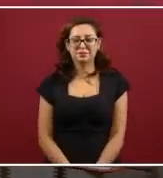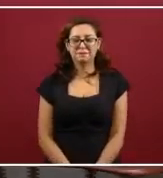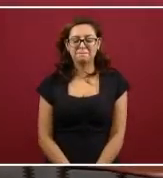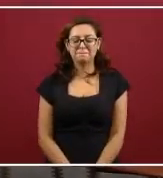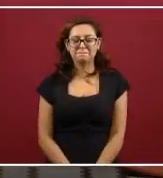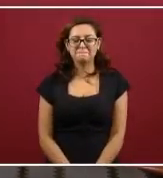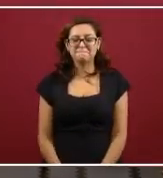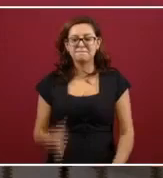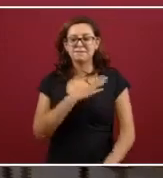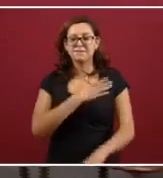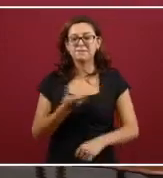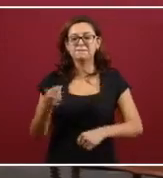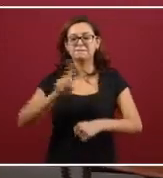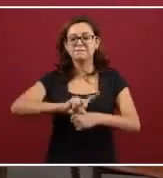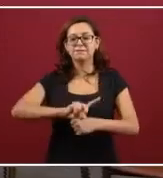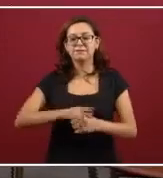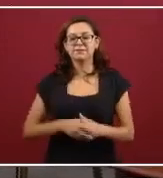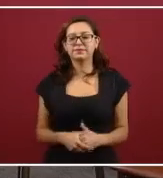días.